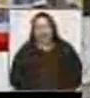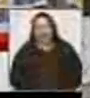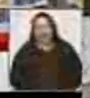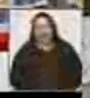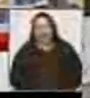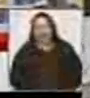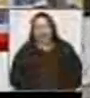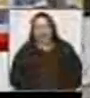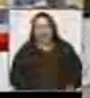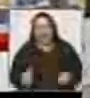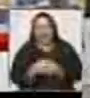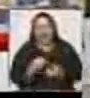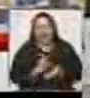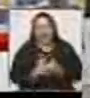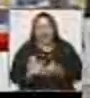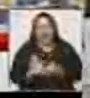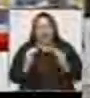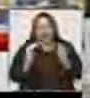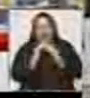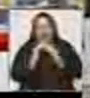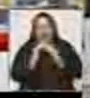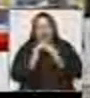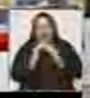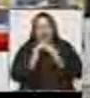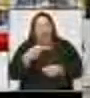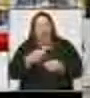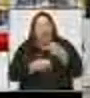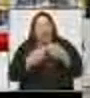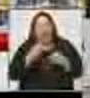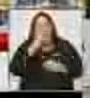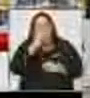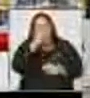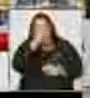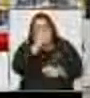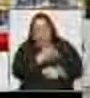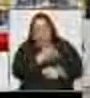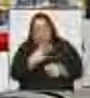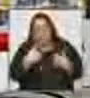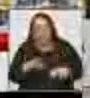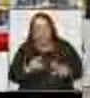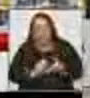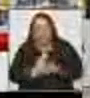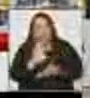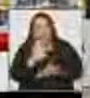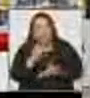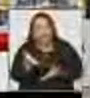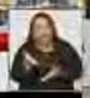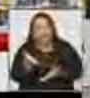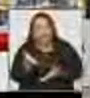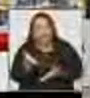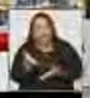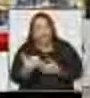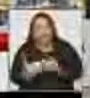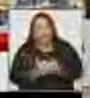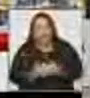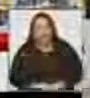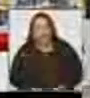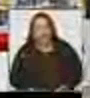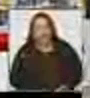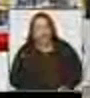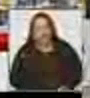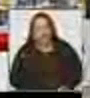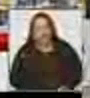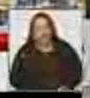la especulación inmobiliaria en los proyectos de inversión pública. Presidente, ya se está lanzando el tren de cercanías,